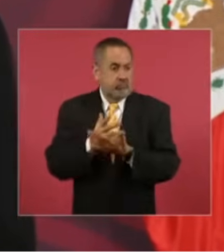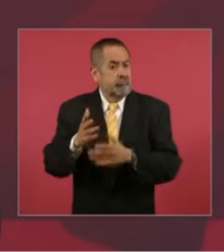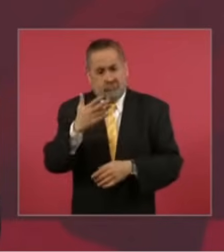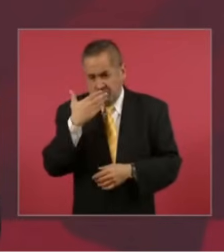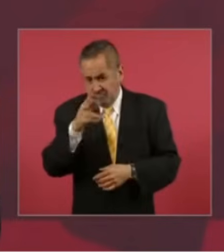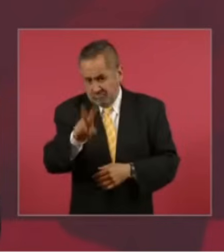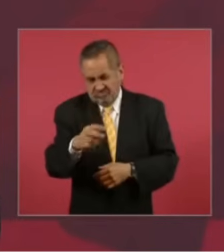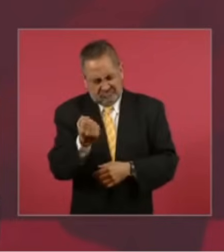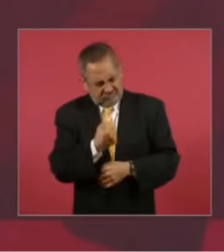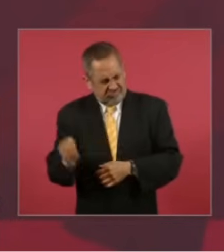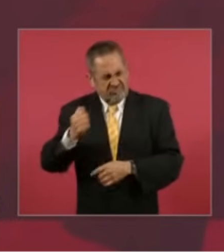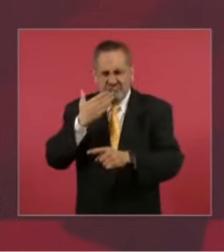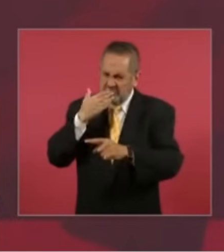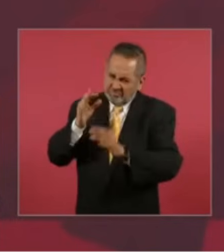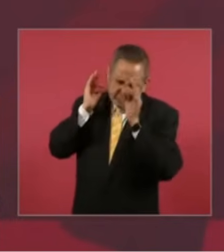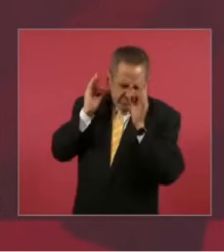extraordinario